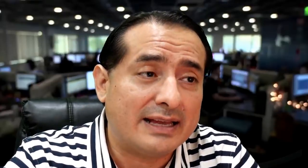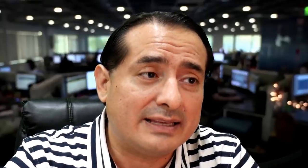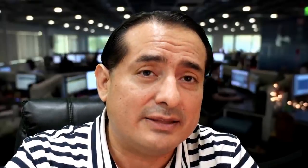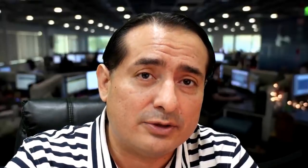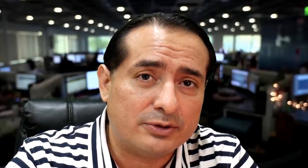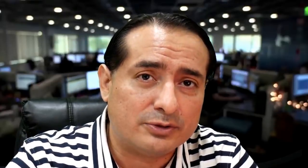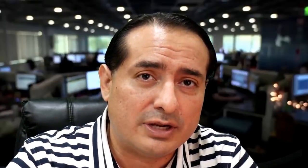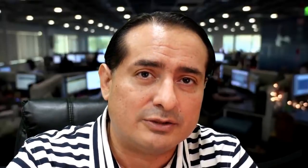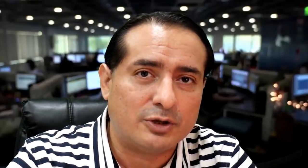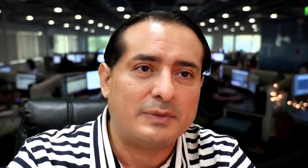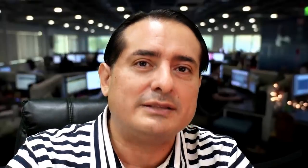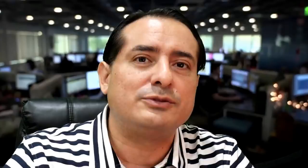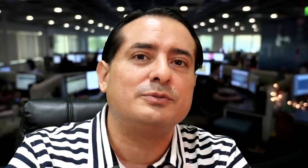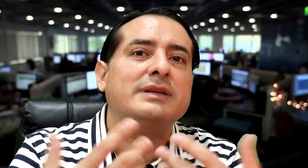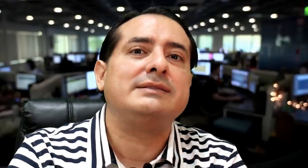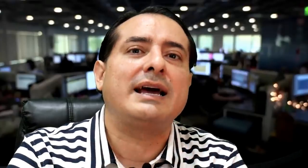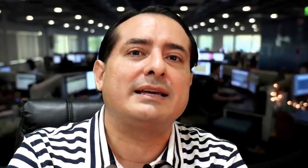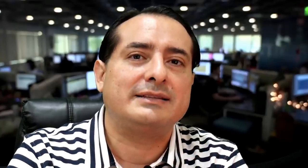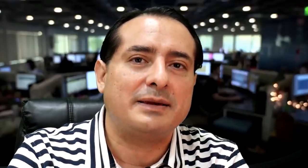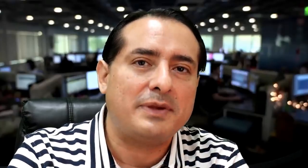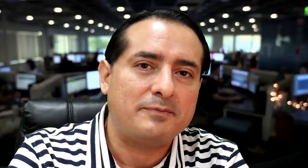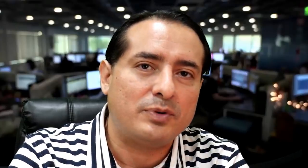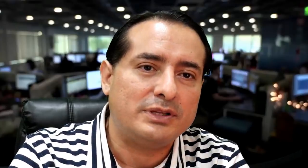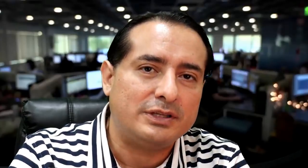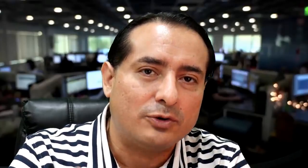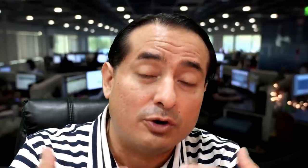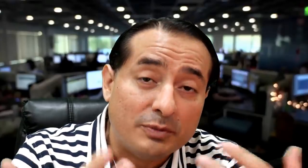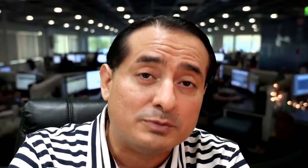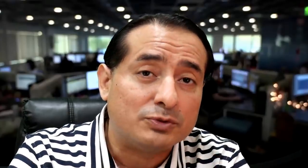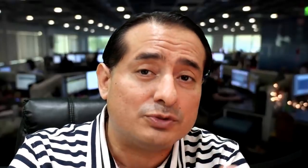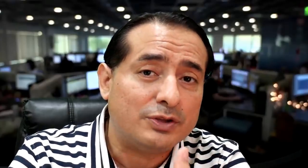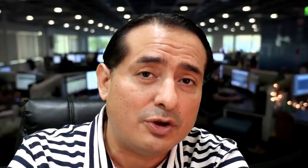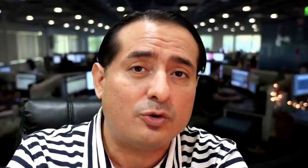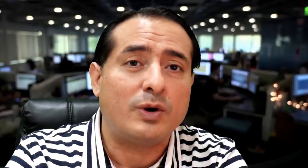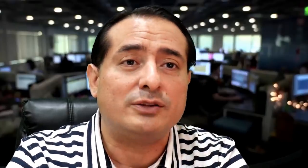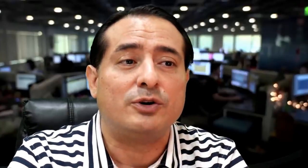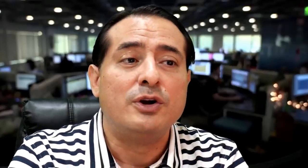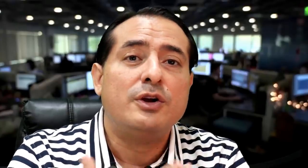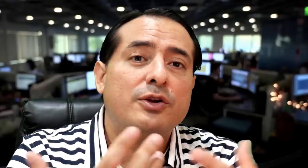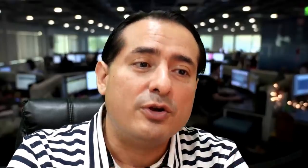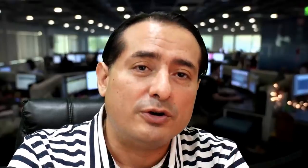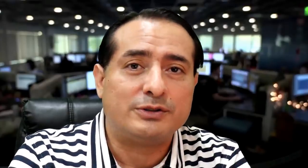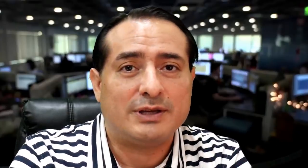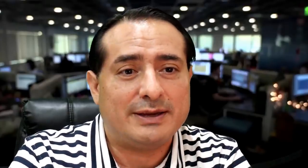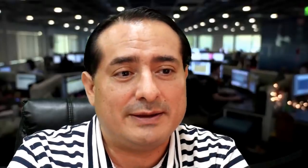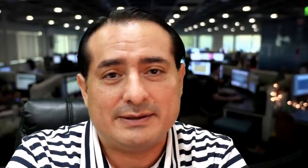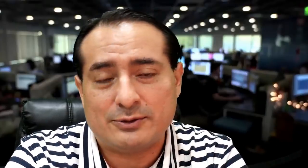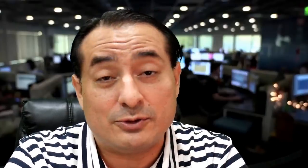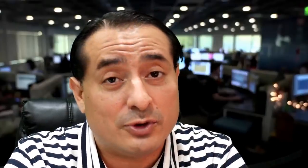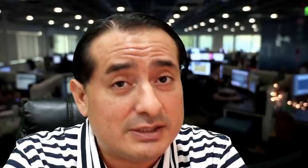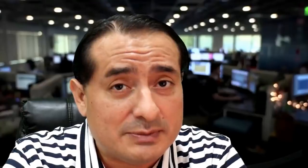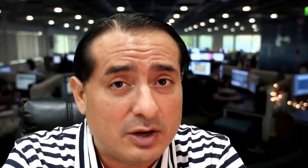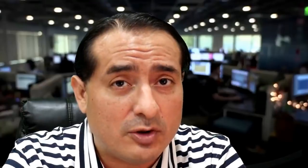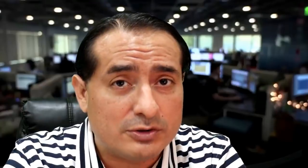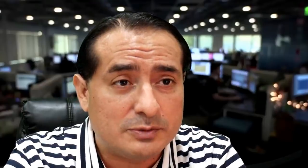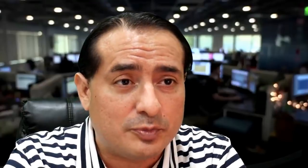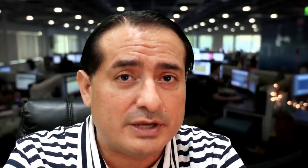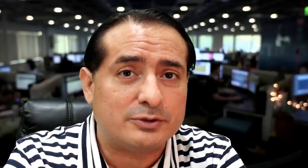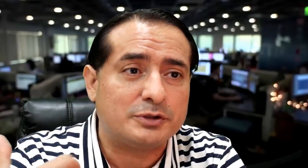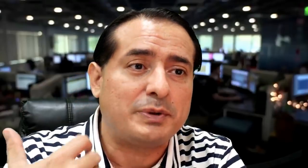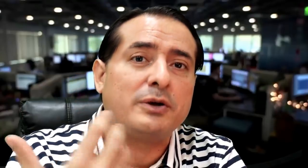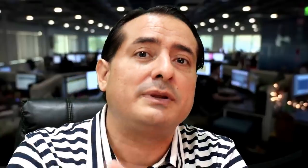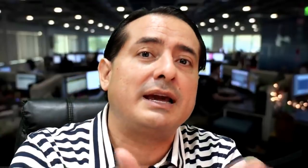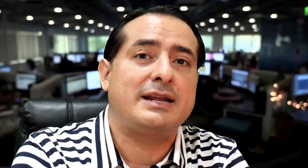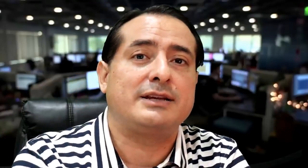que dio donald trump ese es un mensaje también político lo mismo sucedió cuando nos soltó encima lo de los